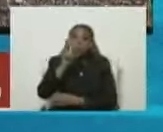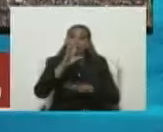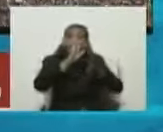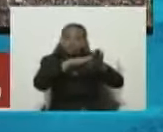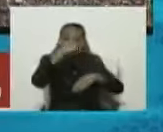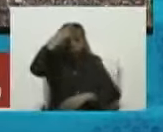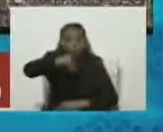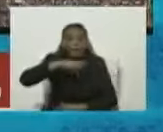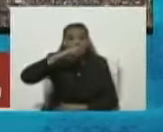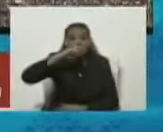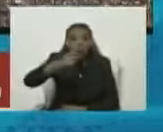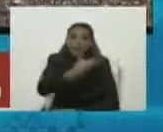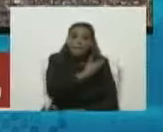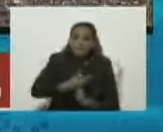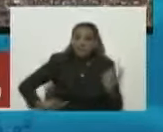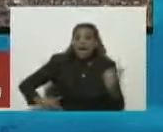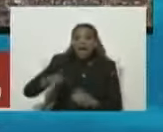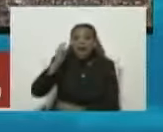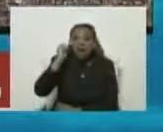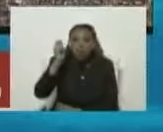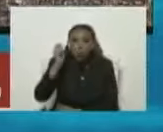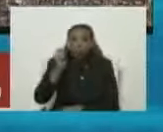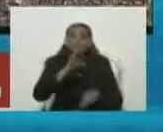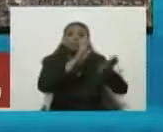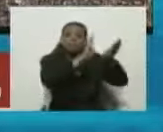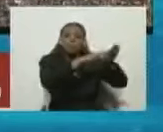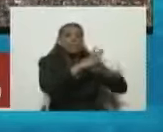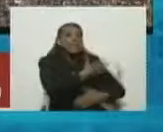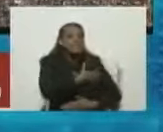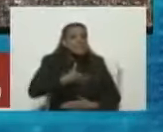yo, presidente de la República, le deseo